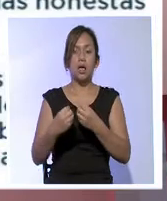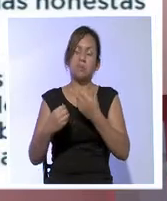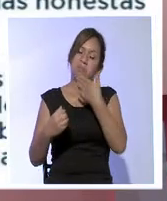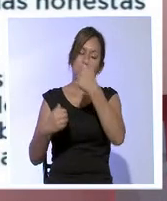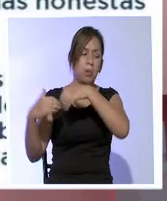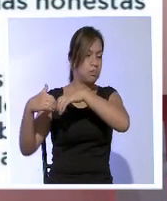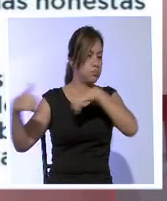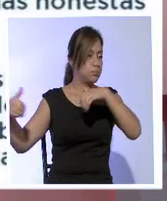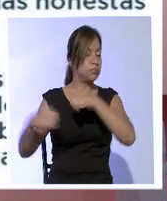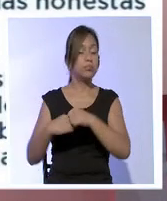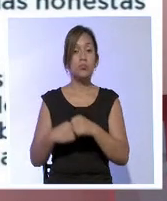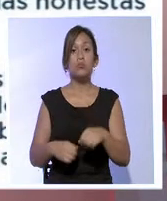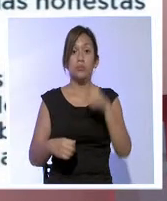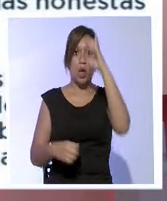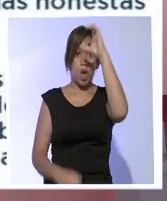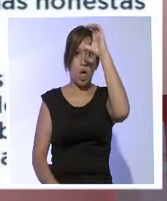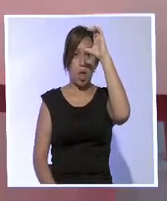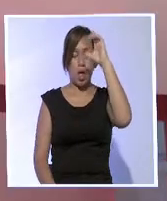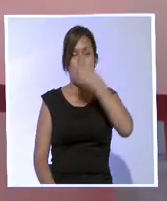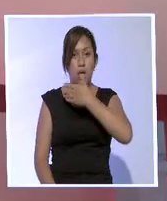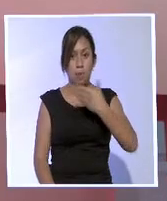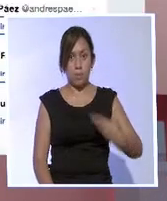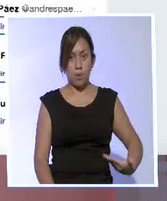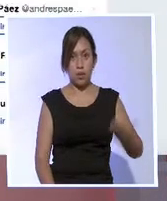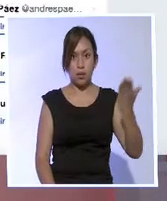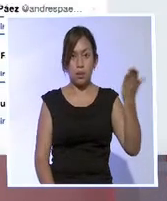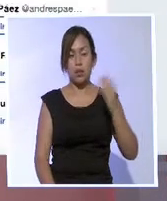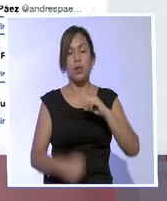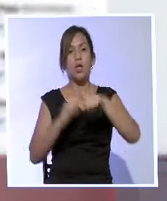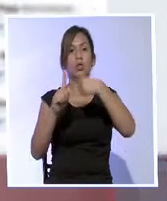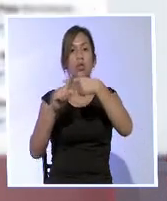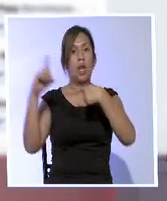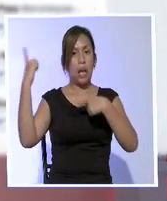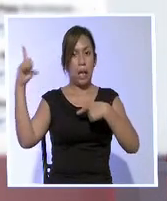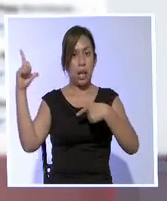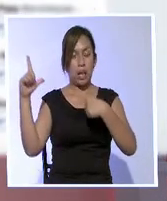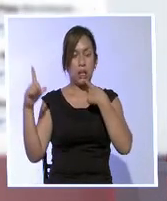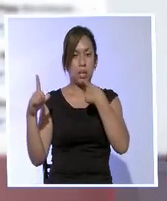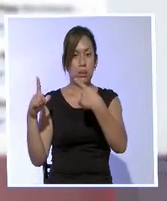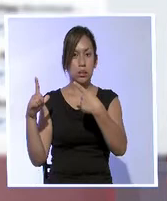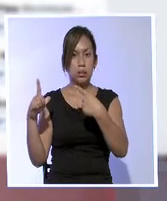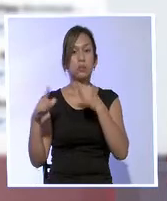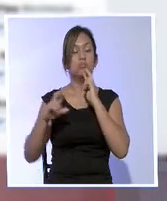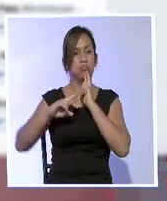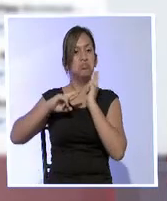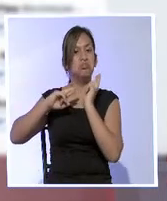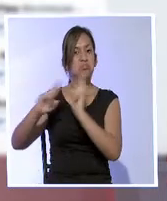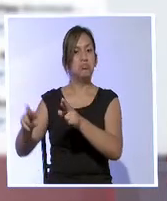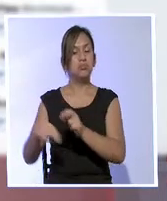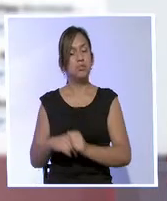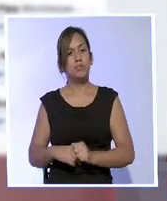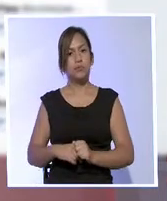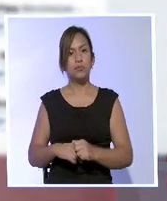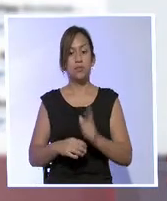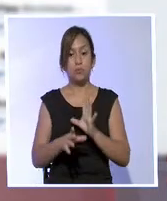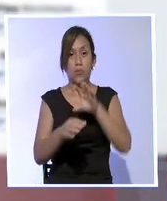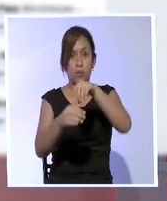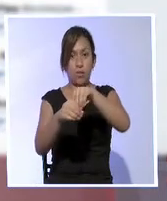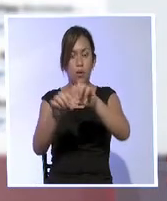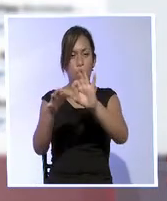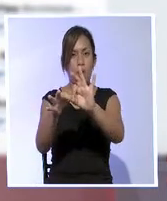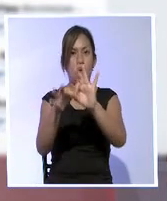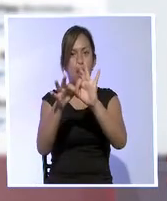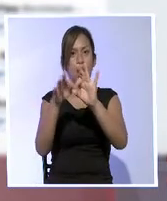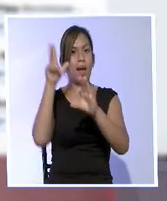rodas alcalde de quito y líder del movimiento suma también utilizó la red social para responder al interior de la alianza